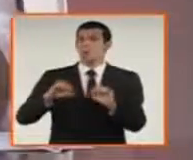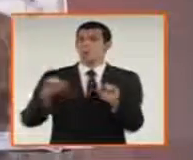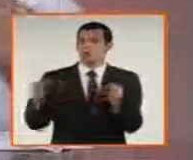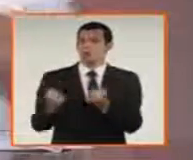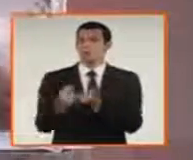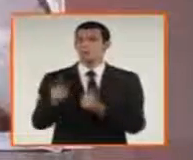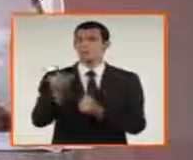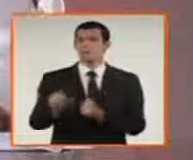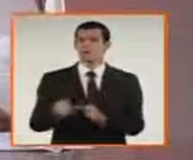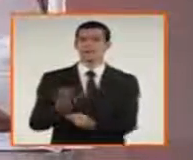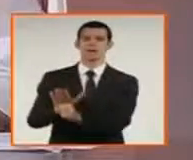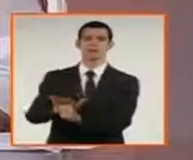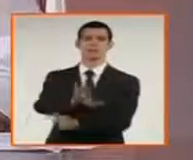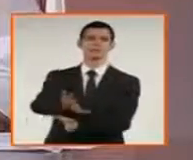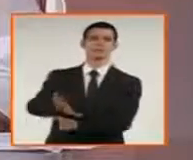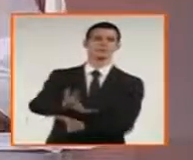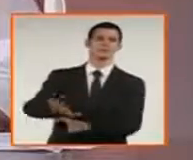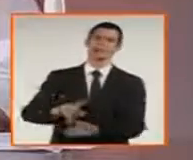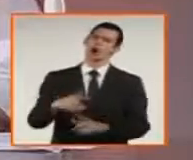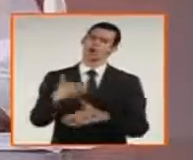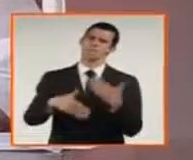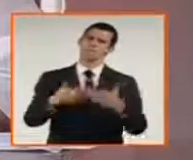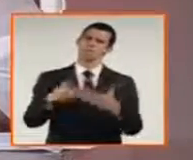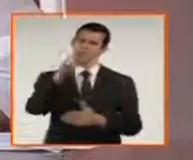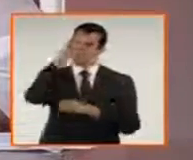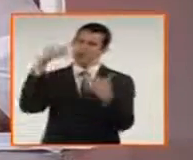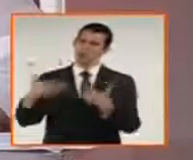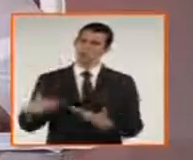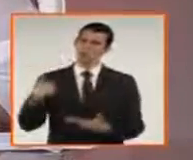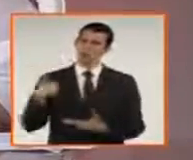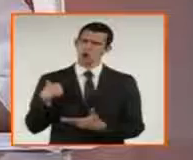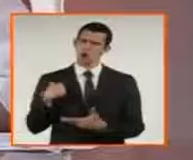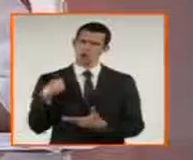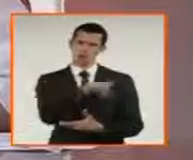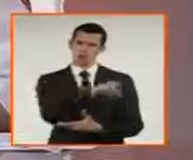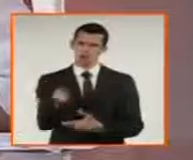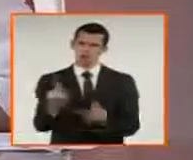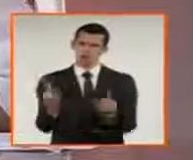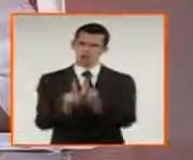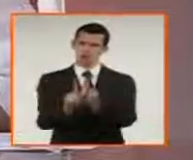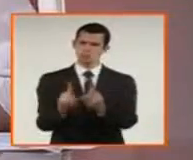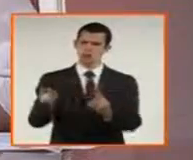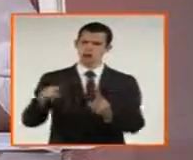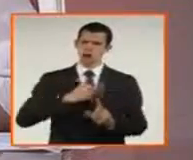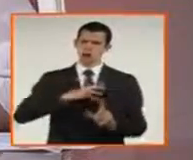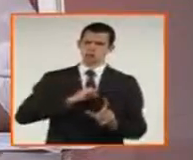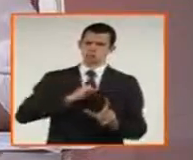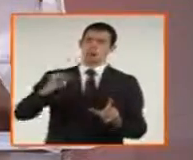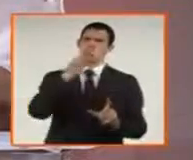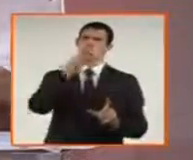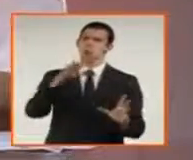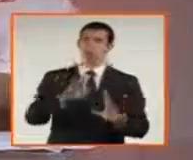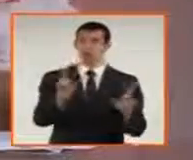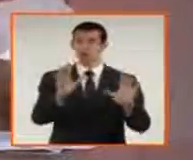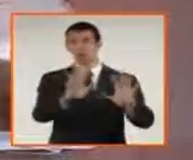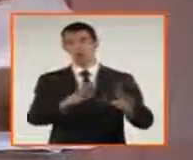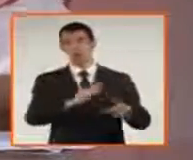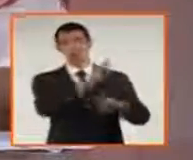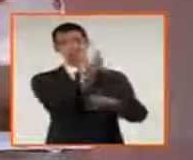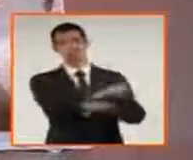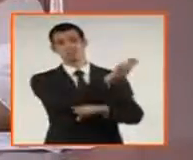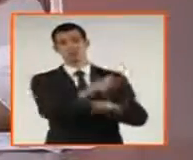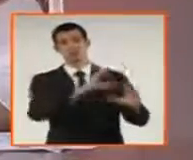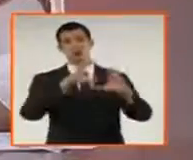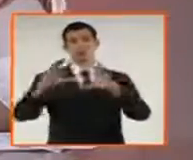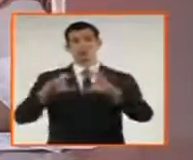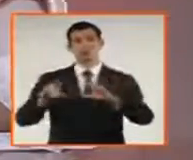con el resto de su familia. Las personas adultas mayores, uno de sus grandes derechos es a mantener la